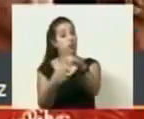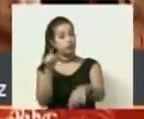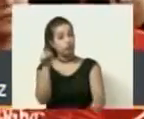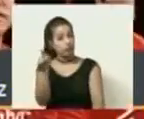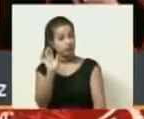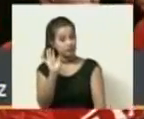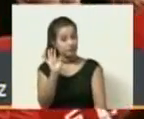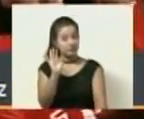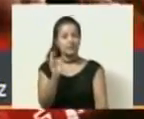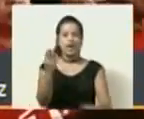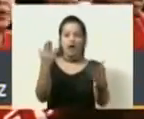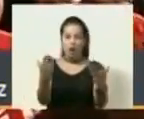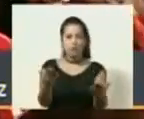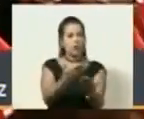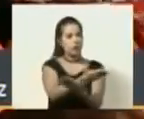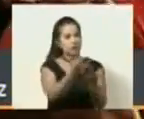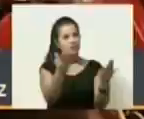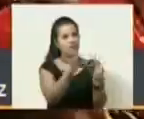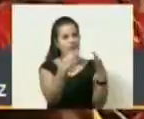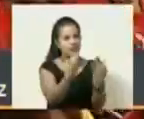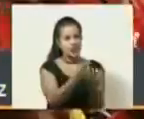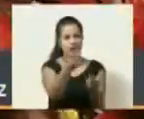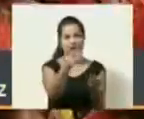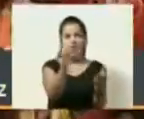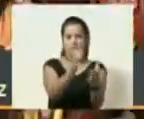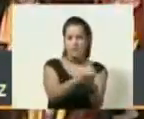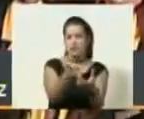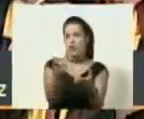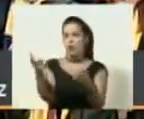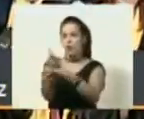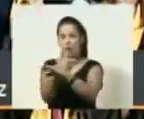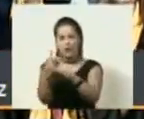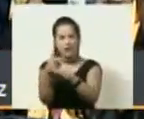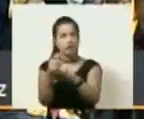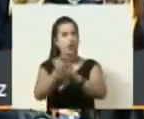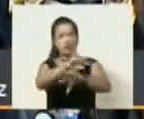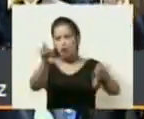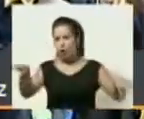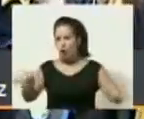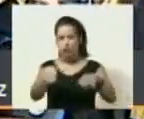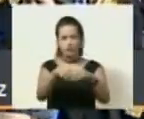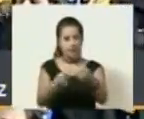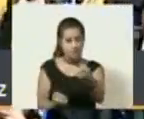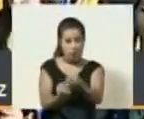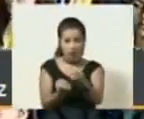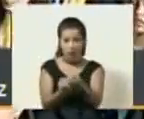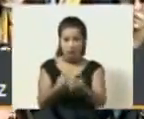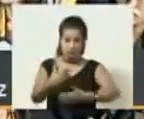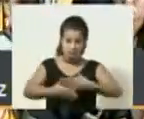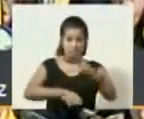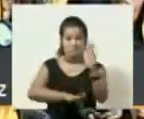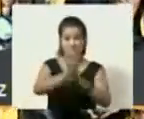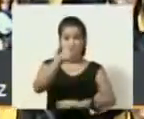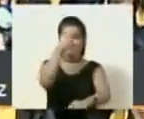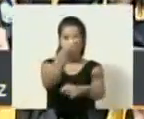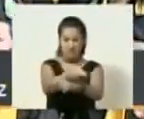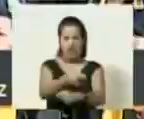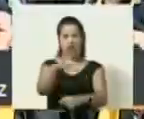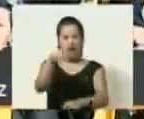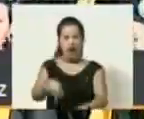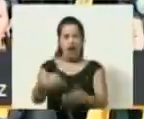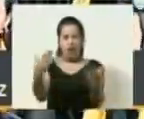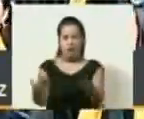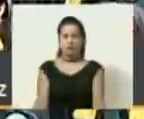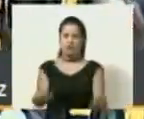que familiares, amigos y el gobierno nacional que han contribuido con este logro merecen en este